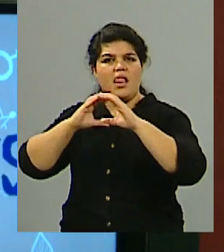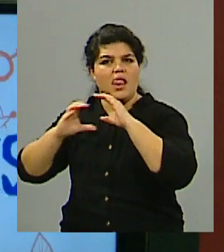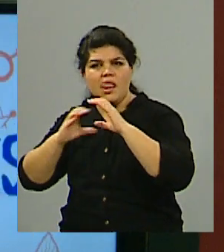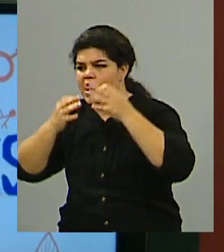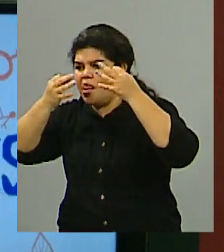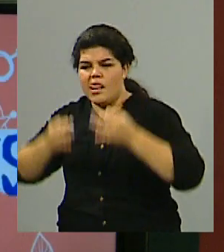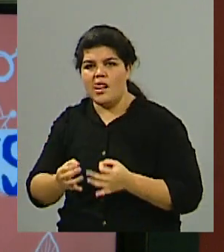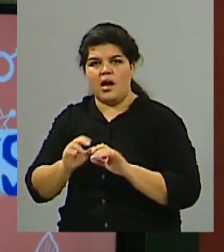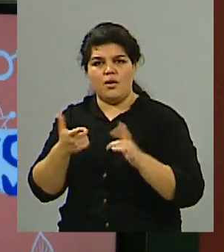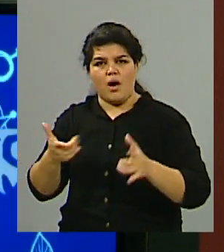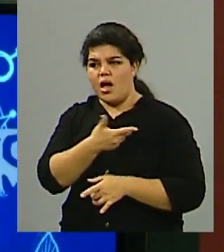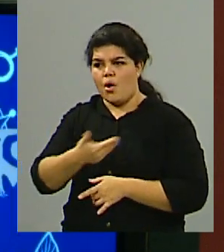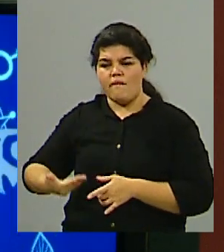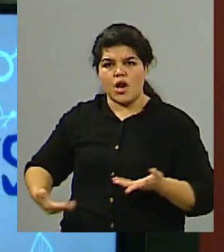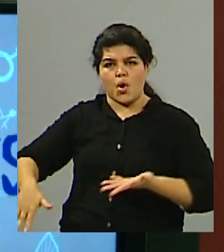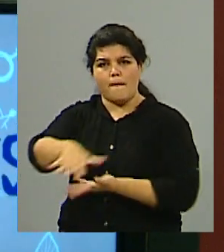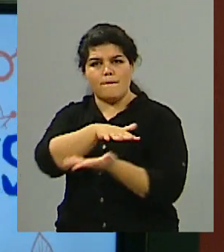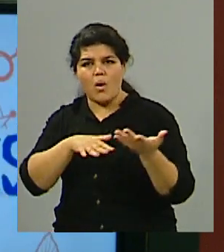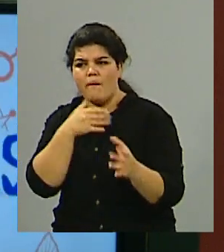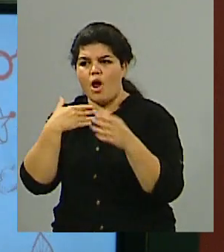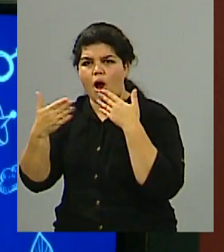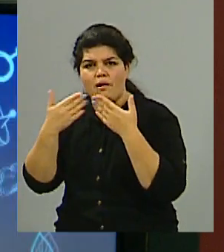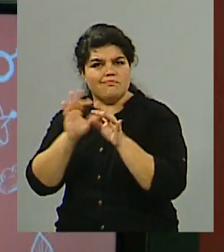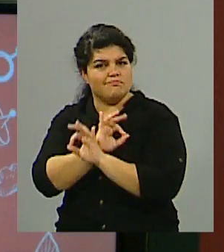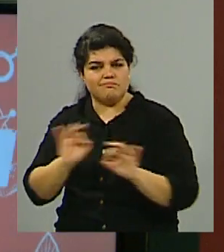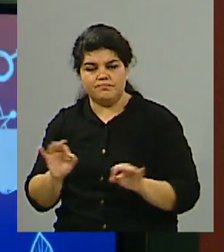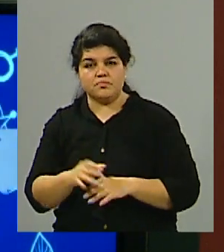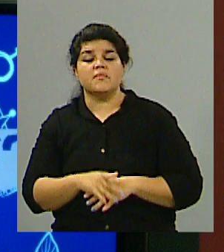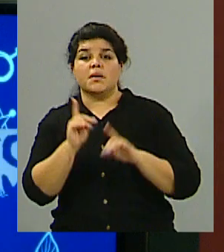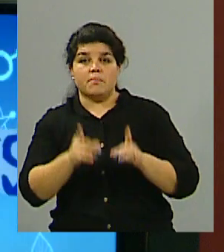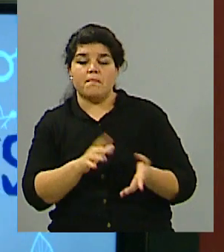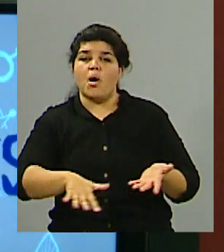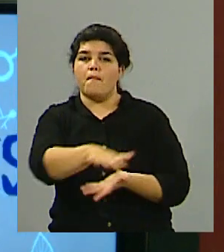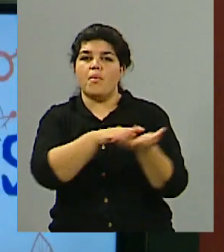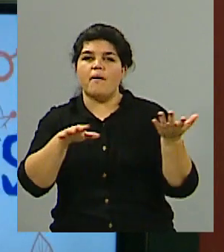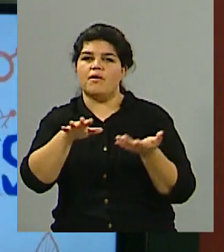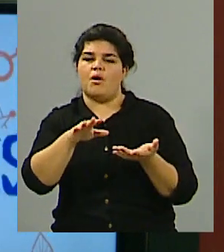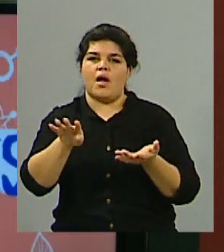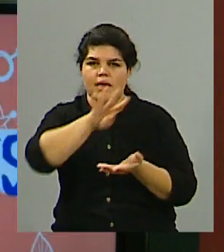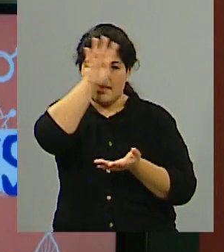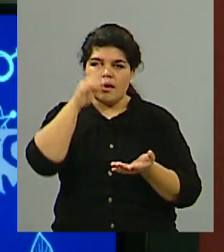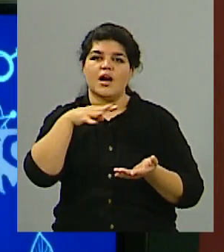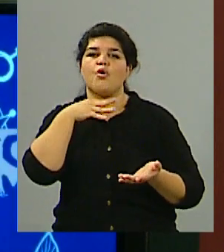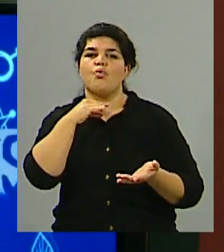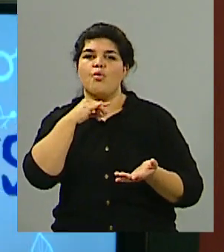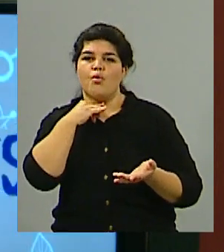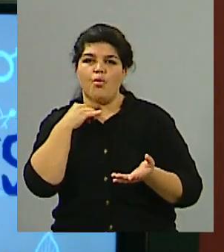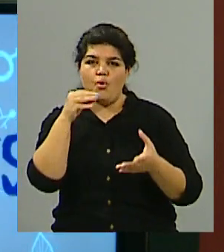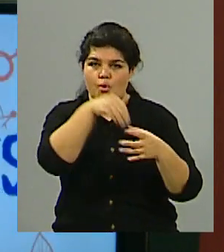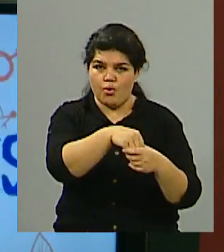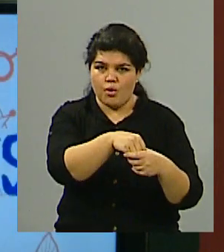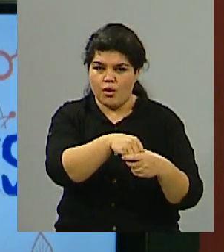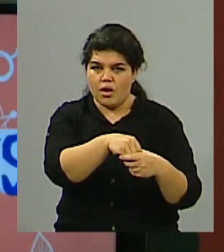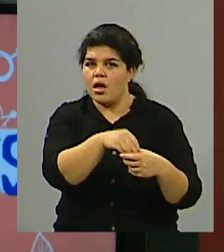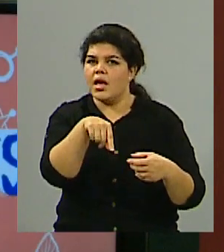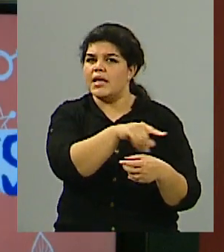pueblos originarios, a los pueblos indígenas de Jujuy, ¿cuál es la situación que